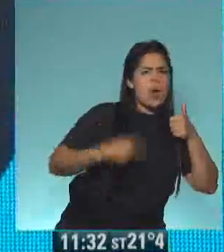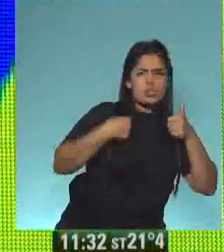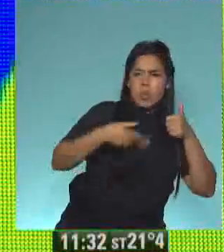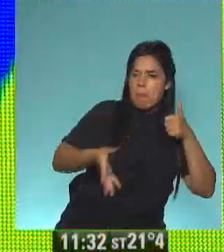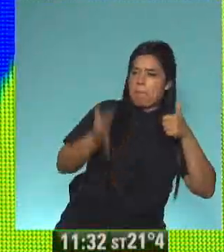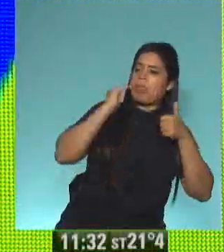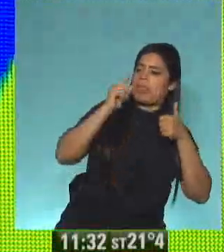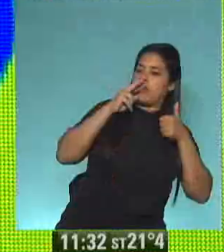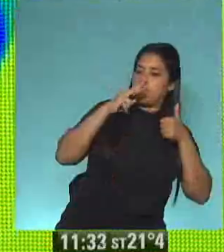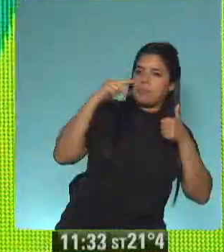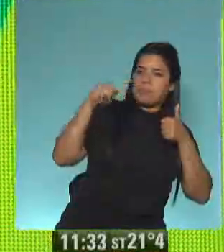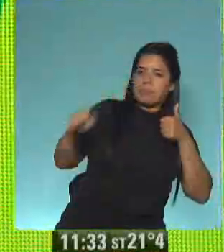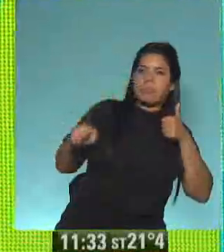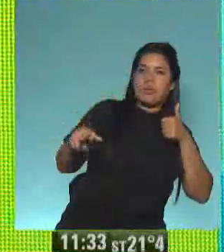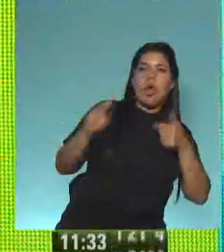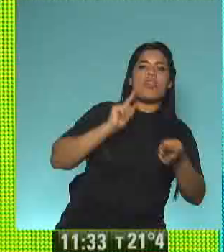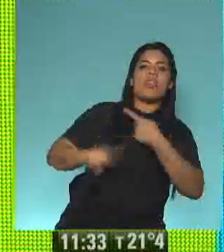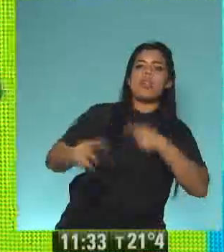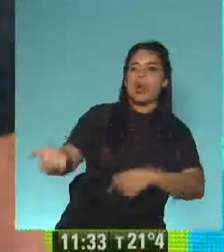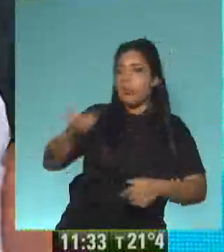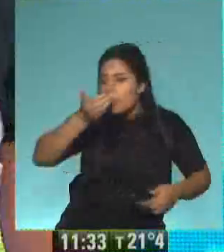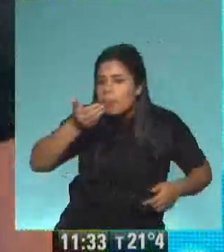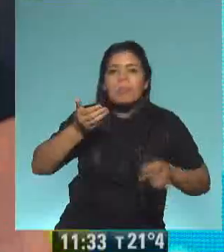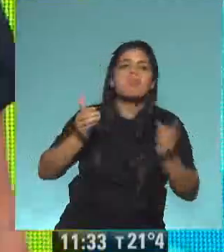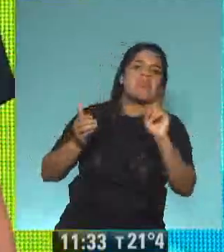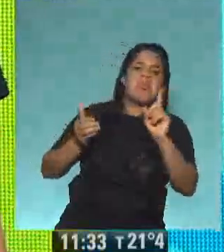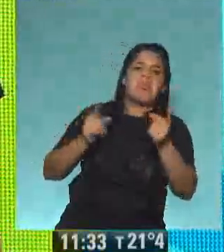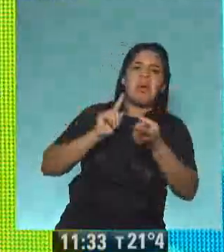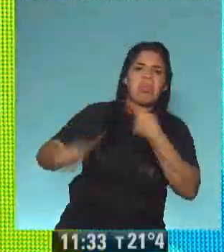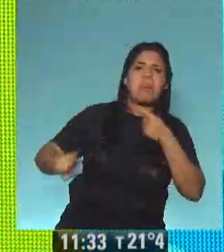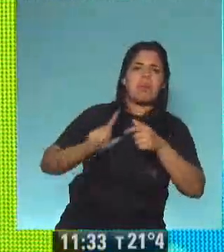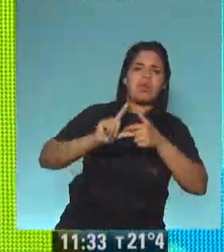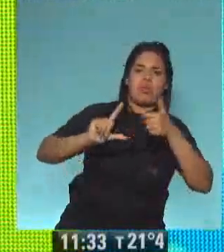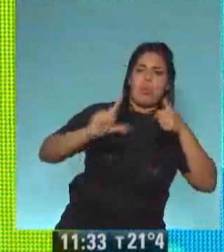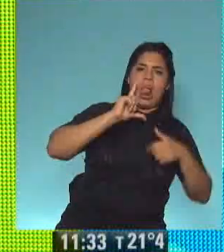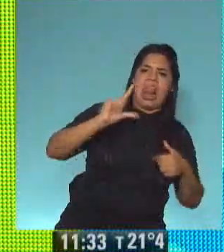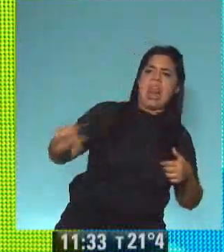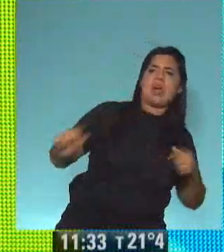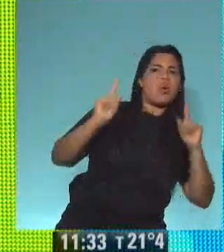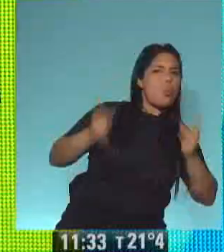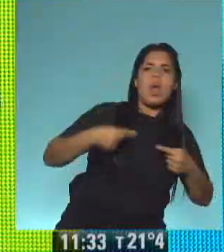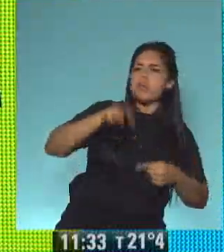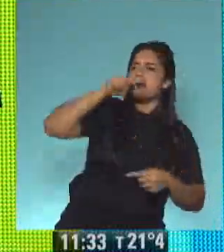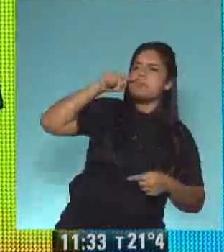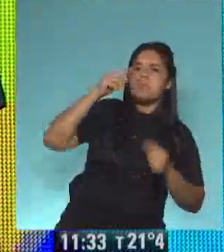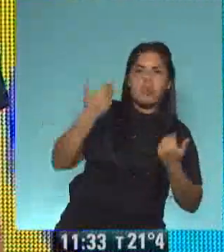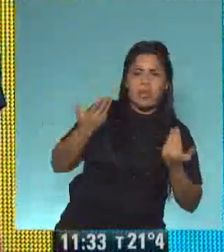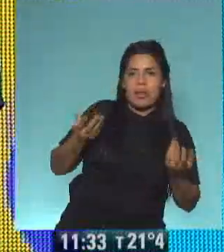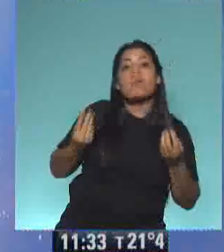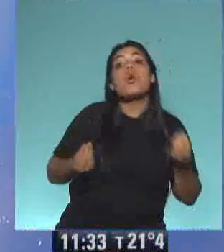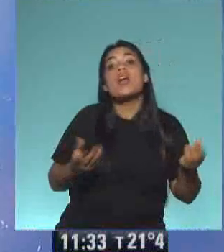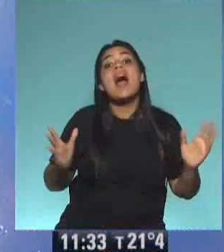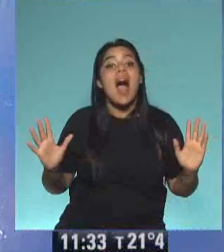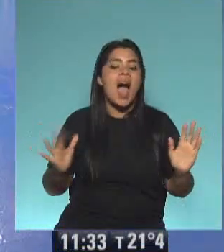las cosas directo a la nariz, sino que las puedo oler también desde lejos? ¿Y será porque, bueno, si está recién horneado va a